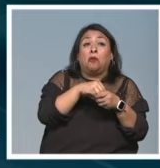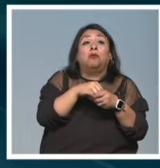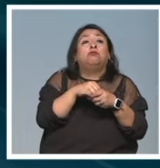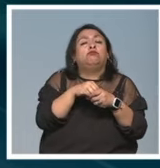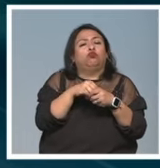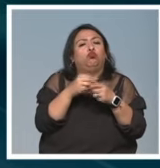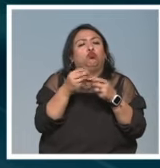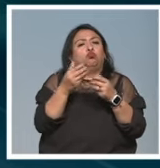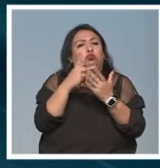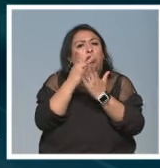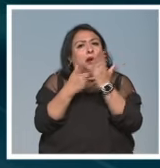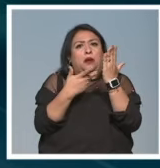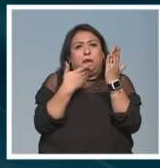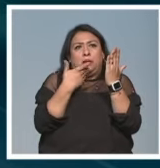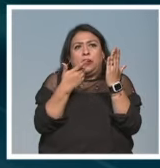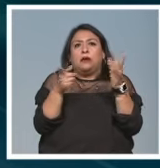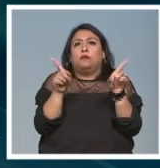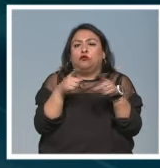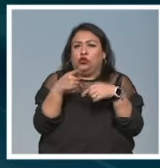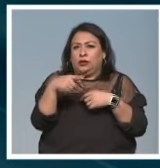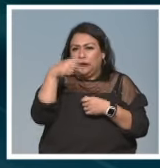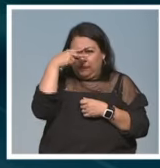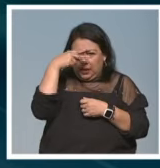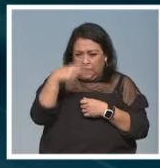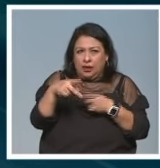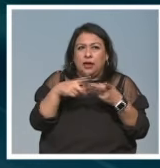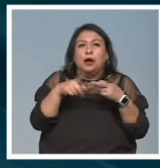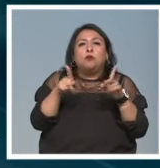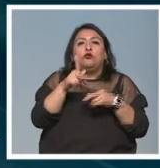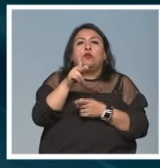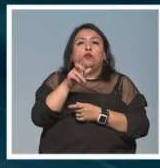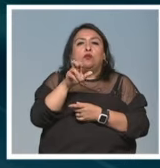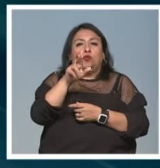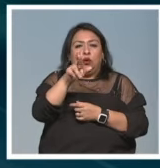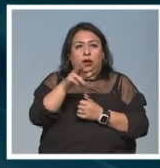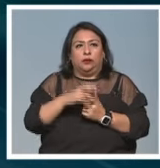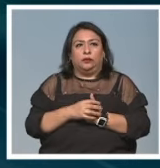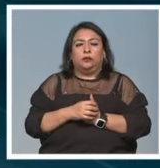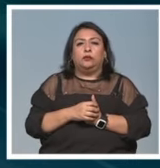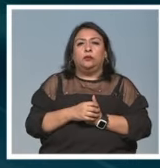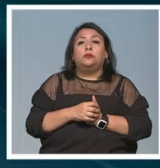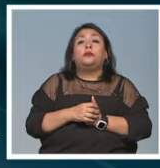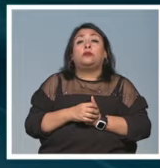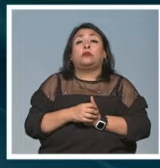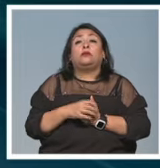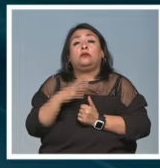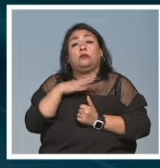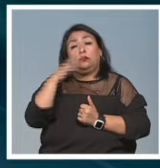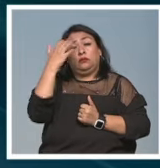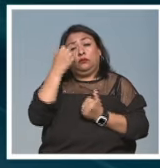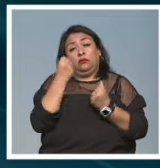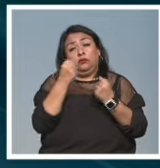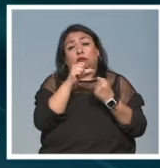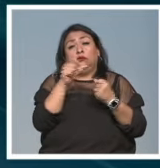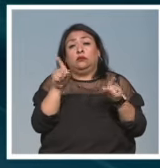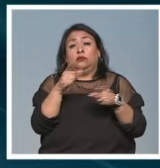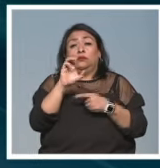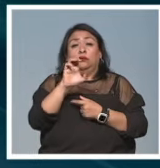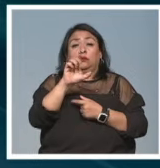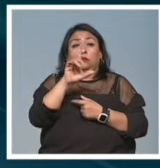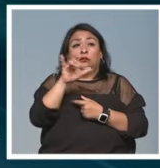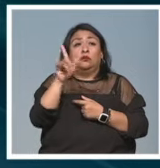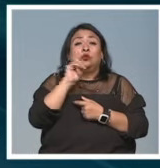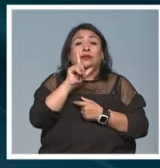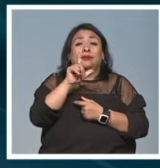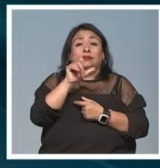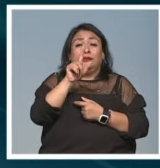buena parte del programa con música mexicana y música popular. Con una carrera consolidada en la música clásica,